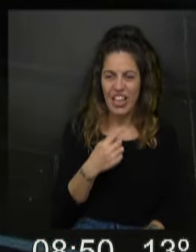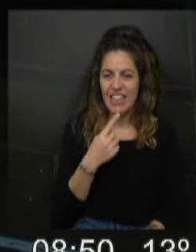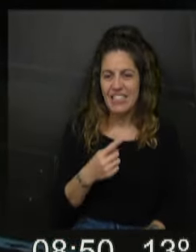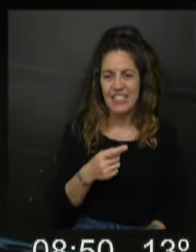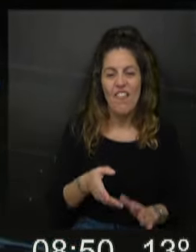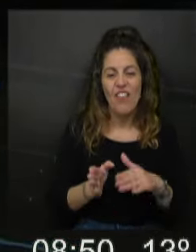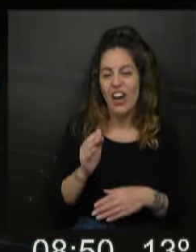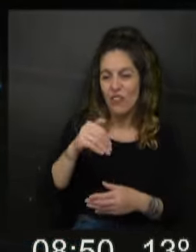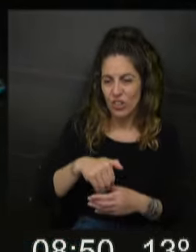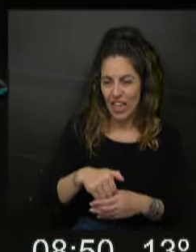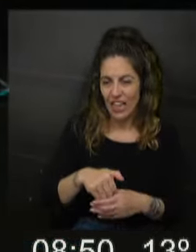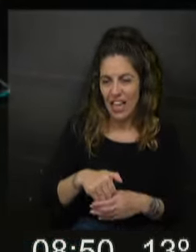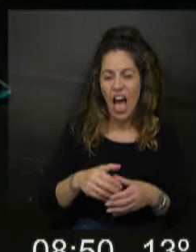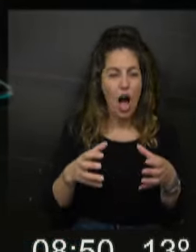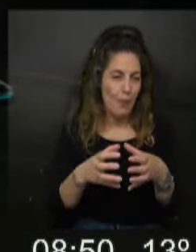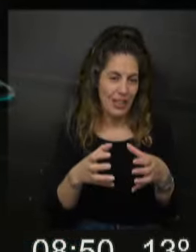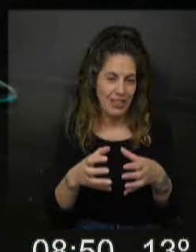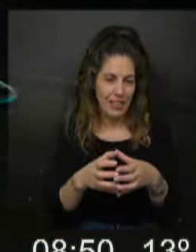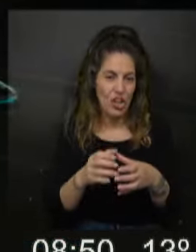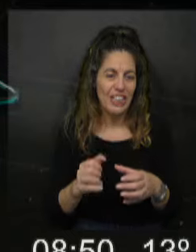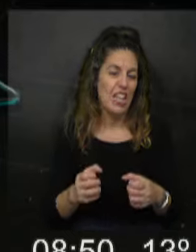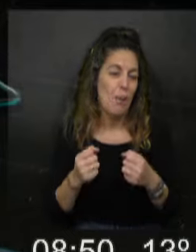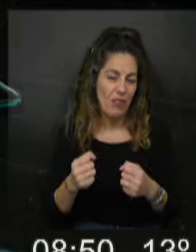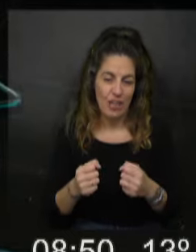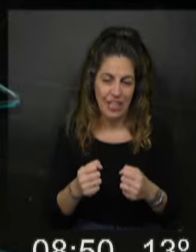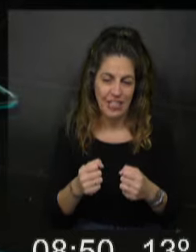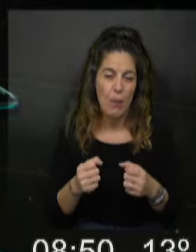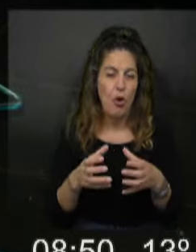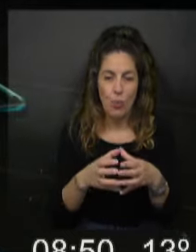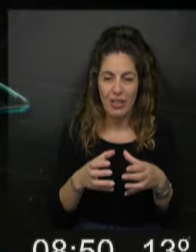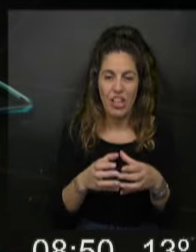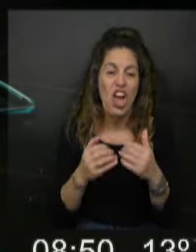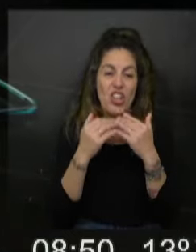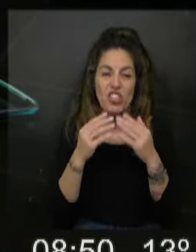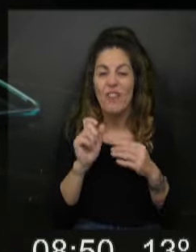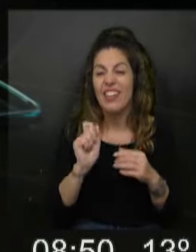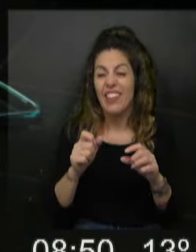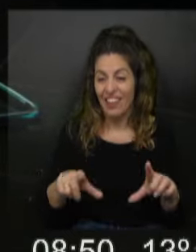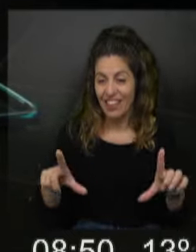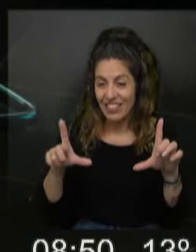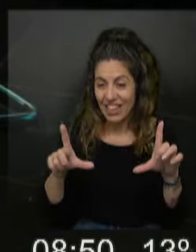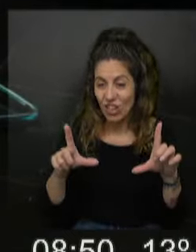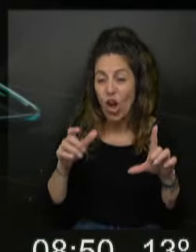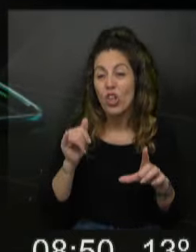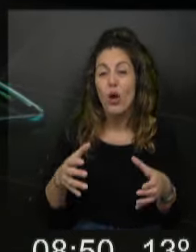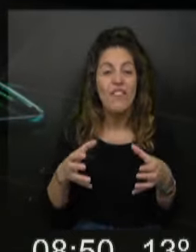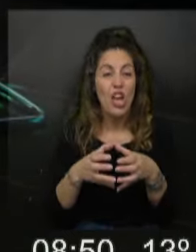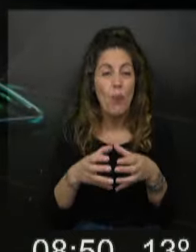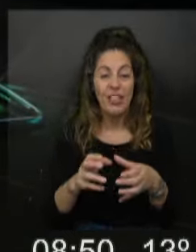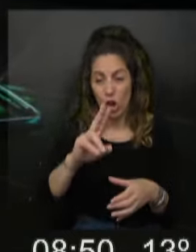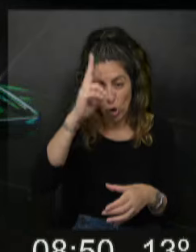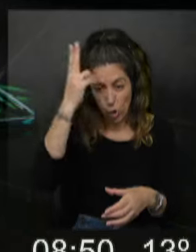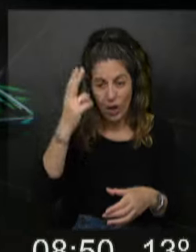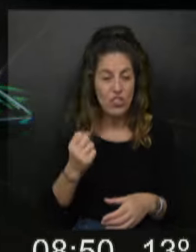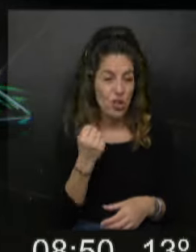a votar a determinado partido que tiene preferencia por determinado partido sin saber que es el candidato todavía los partidos en Uruguay siguen